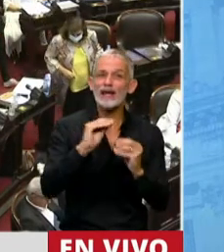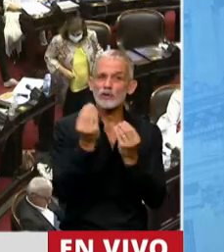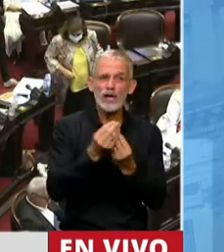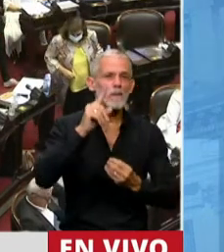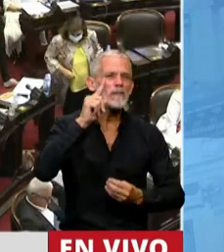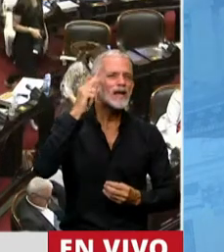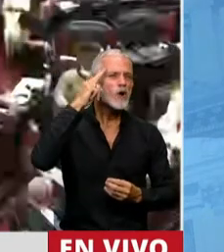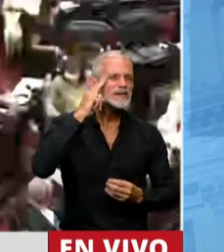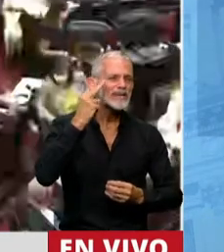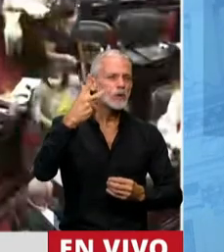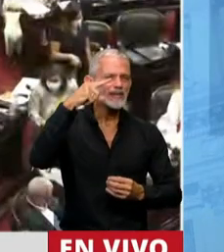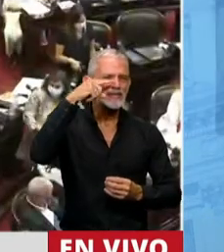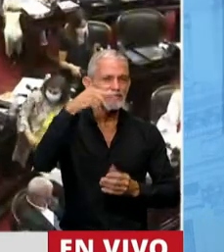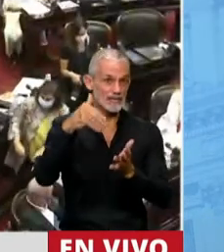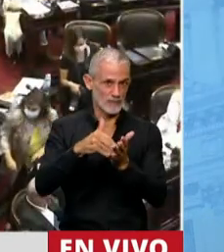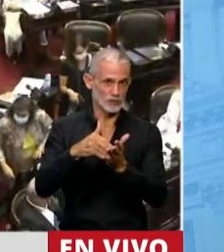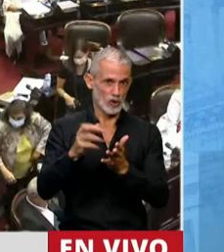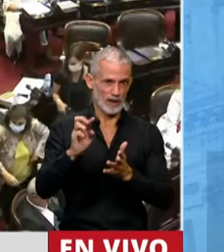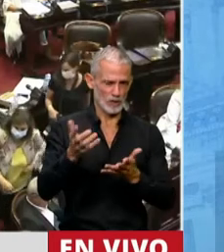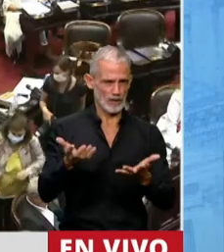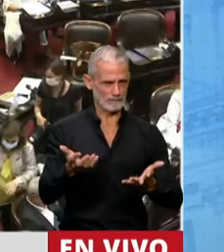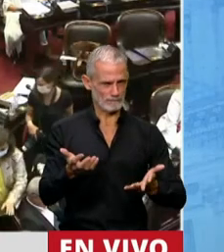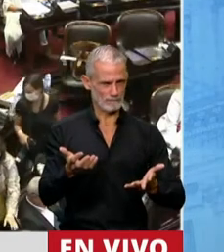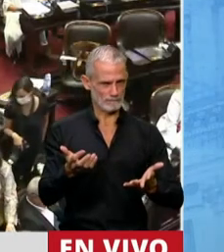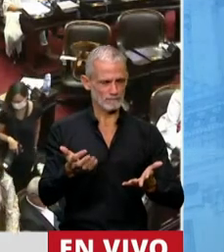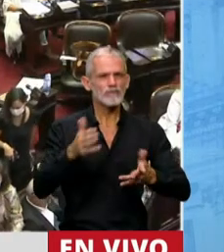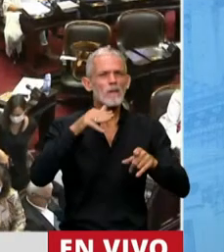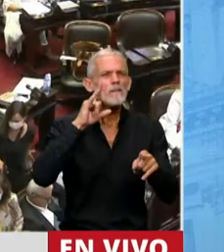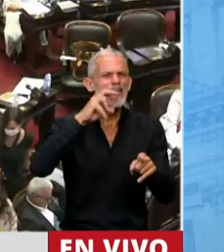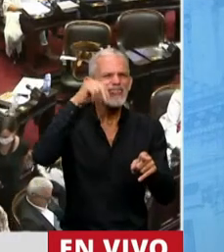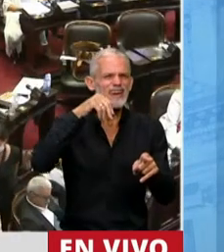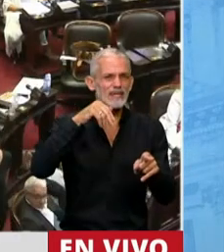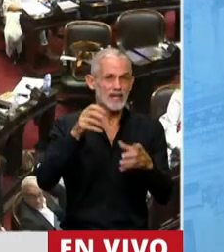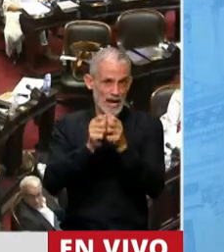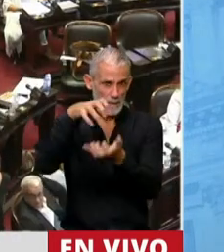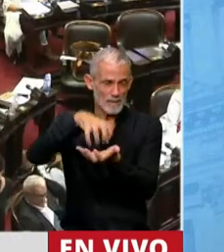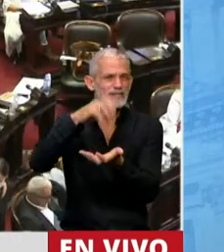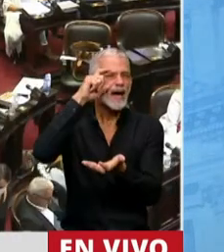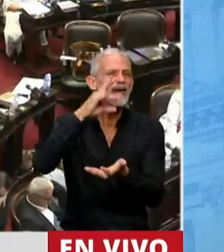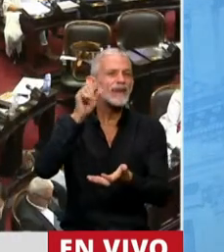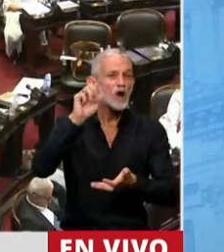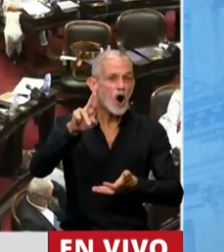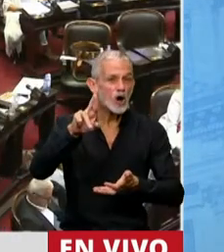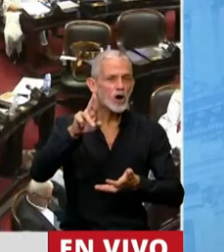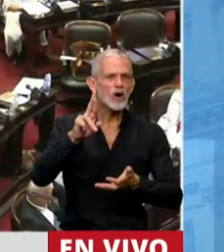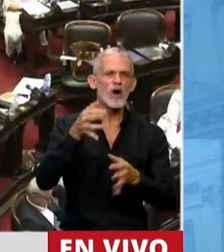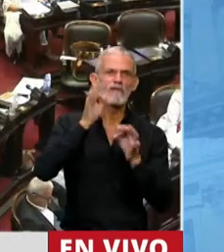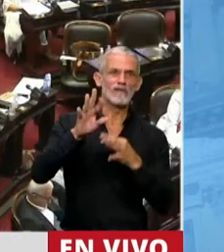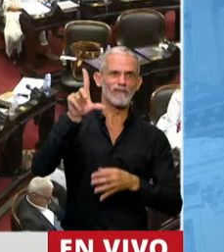1.927 millones. ¿Cómo puede ser que Midlin en Edenor venda tan